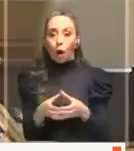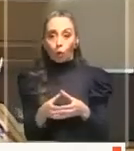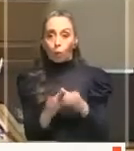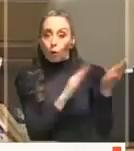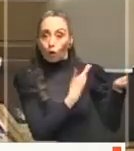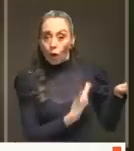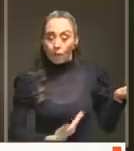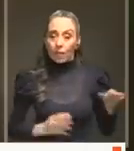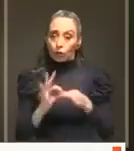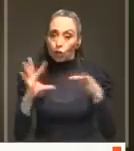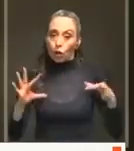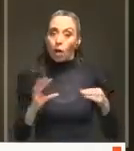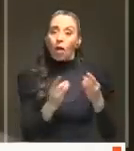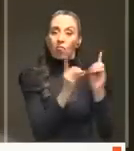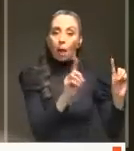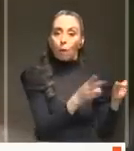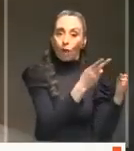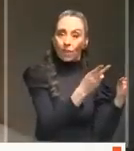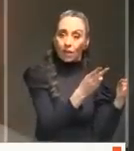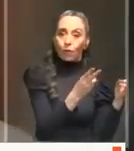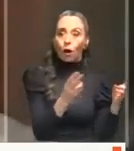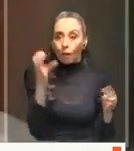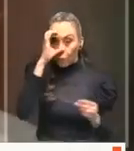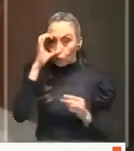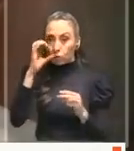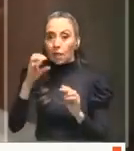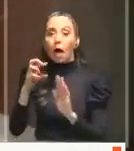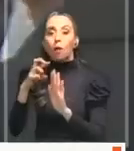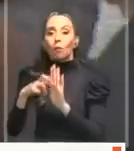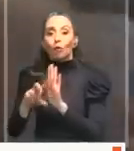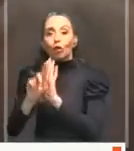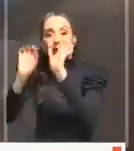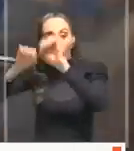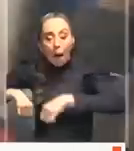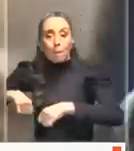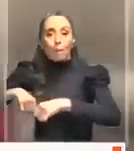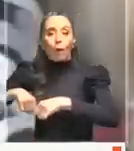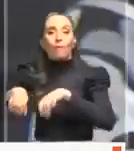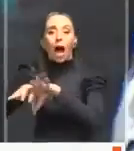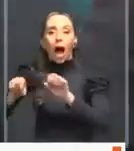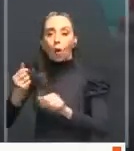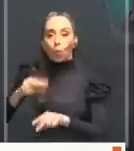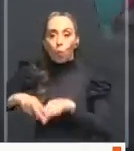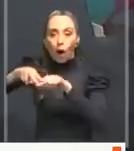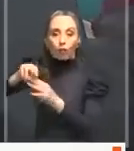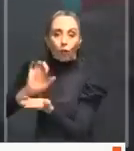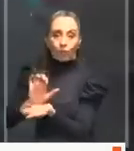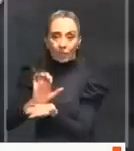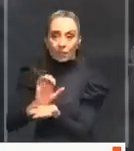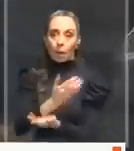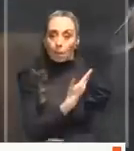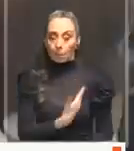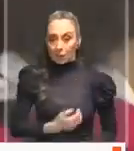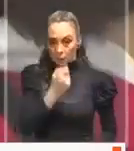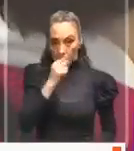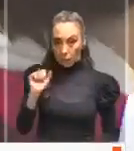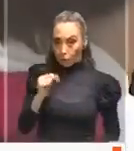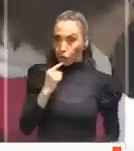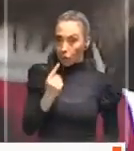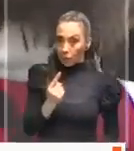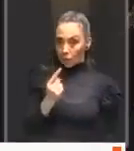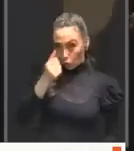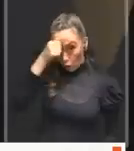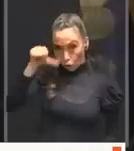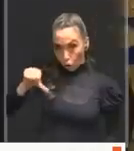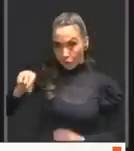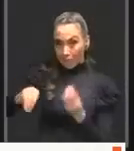el caso Democracia Viva con la búsqueda de un pacto fiscal. Resaltan la postura que marcó el presidente Gabriel Boric, condenando el hecho que enreda